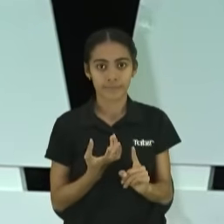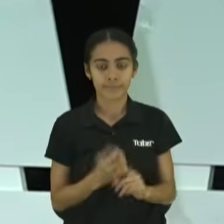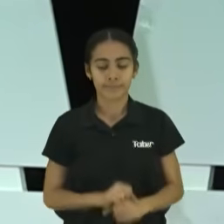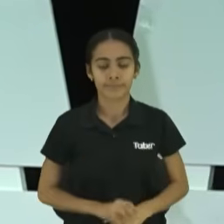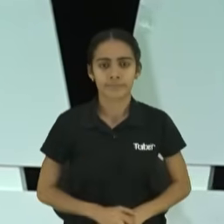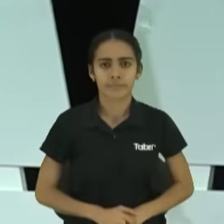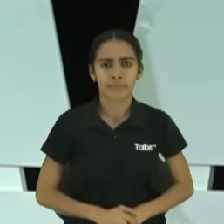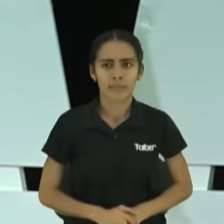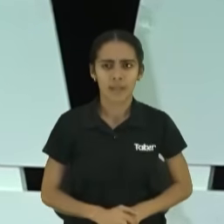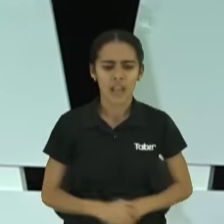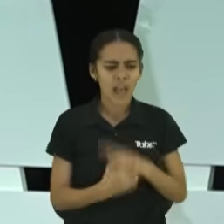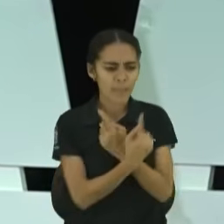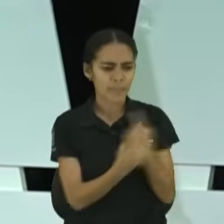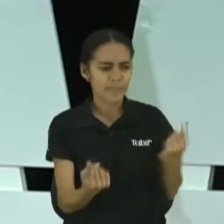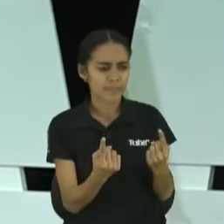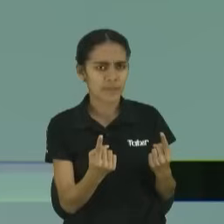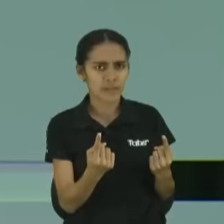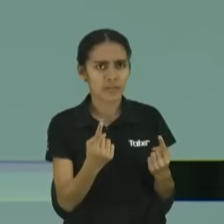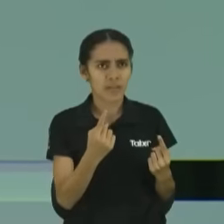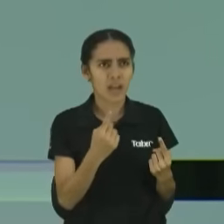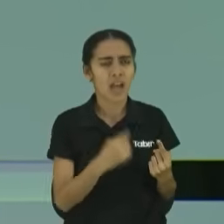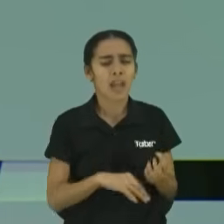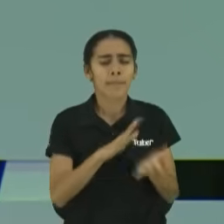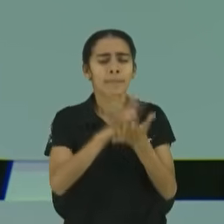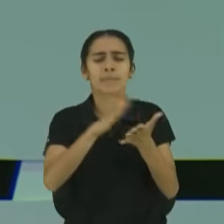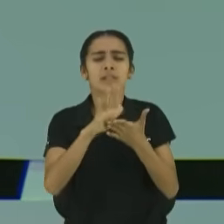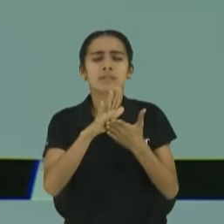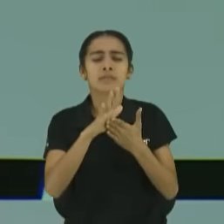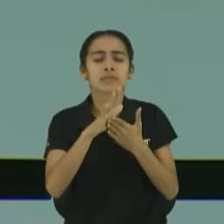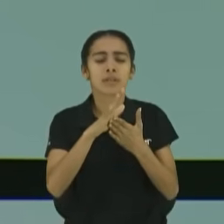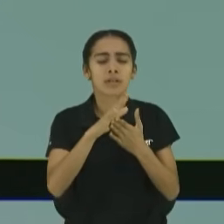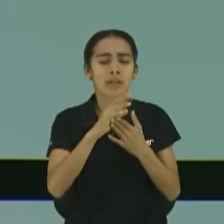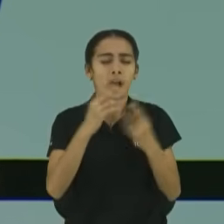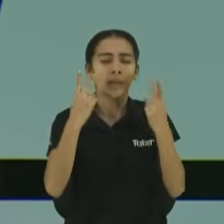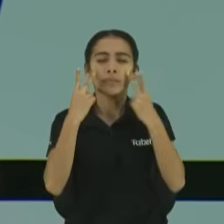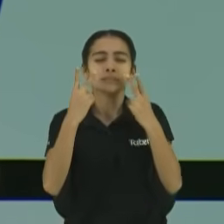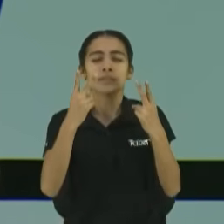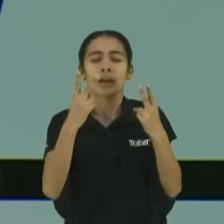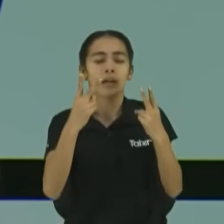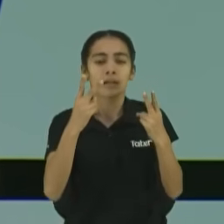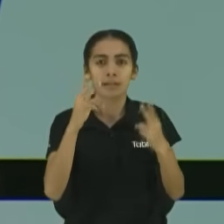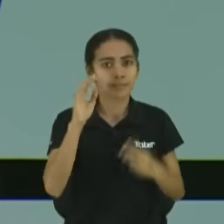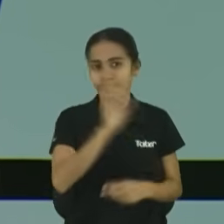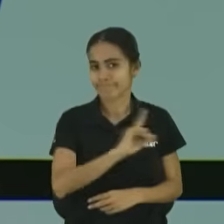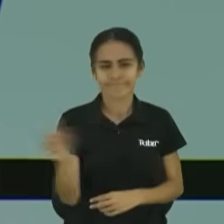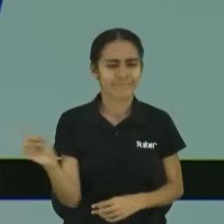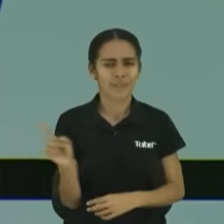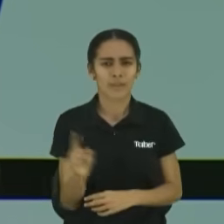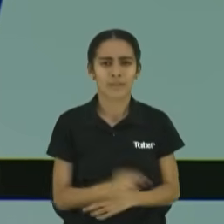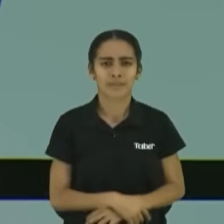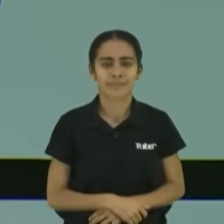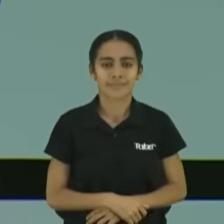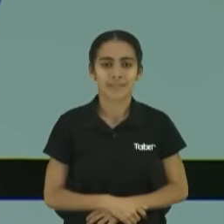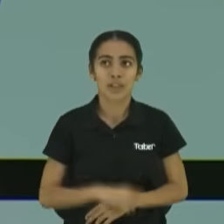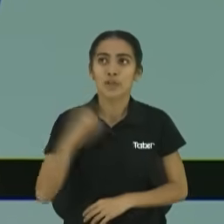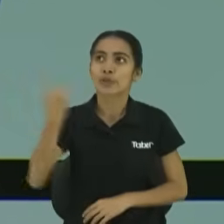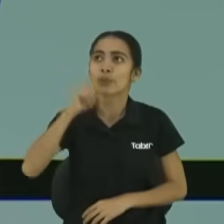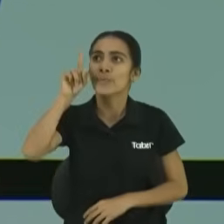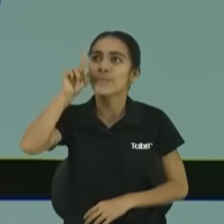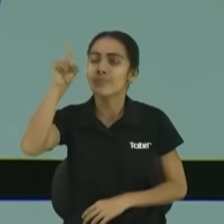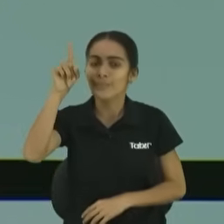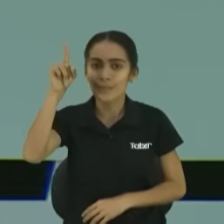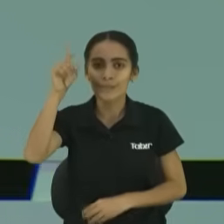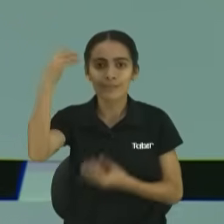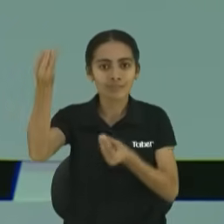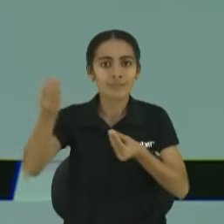¿Qué es lo que la gente cree? Que ha tenido experiencia con el Espíritu y anda prediciendo las cosas. Están en la sola potestad de Dios.